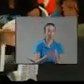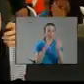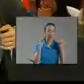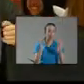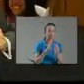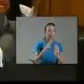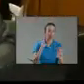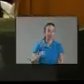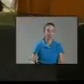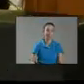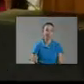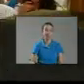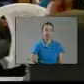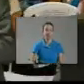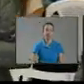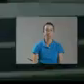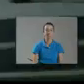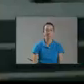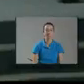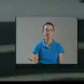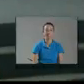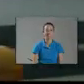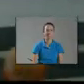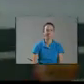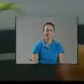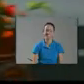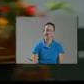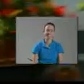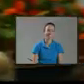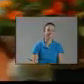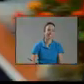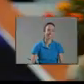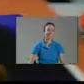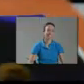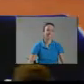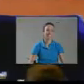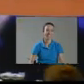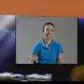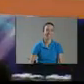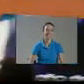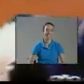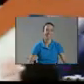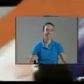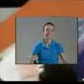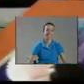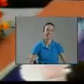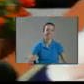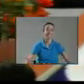que yo digo, Padre bendito. ¿Qué? Entonces Dios me... Mire.